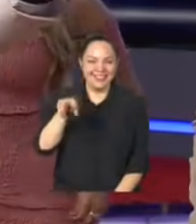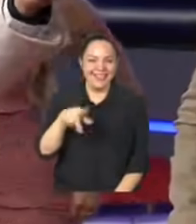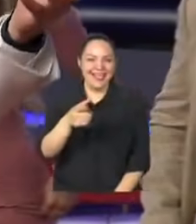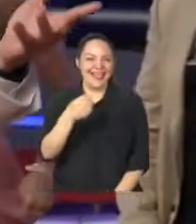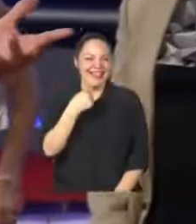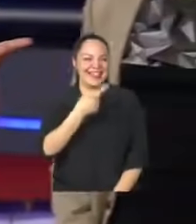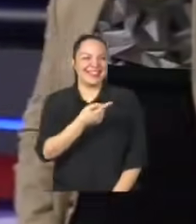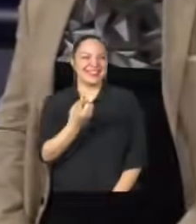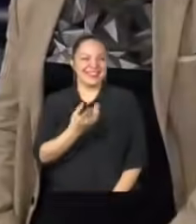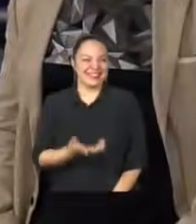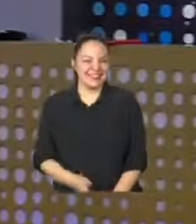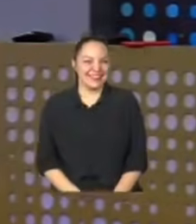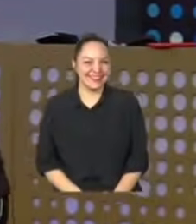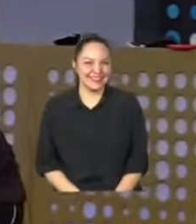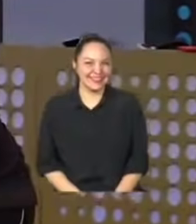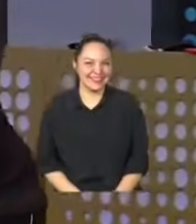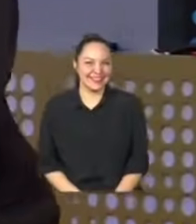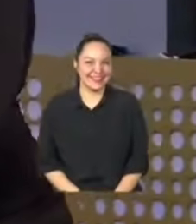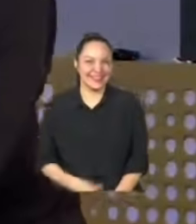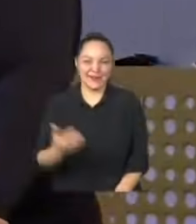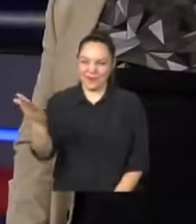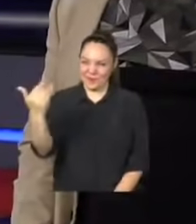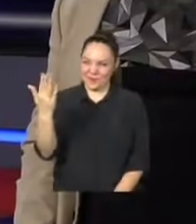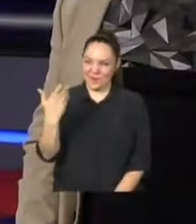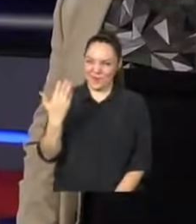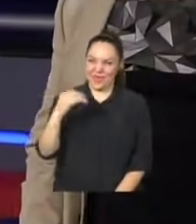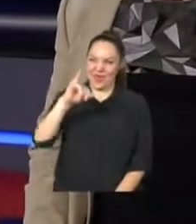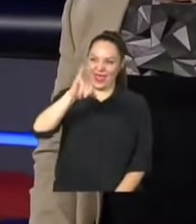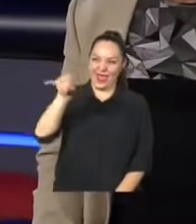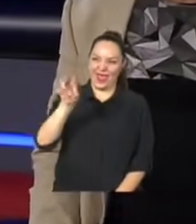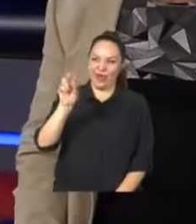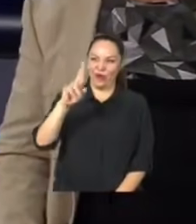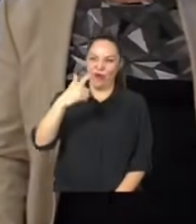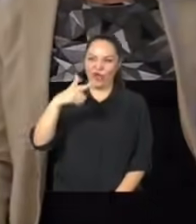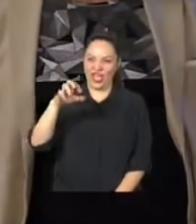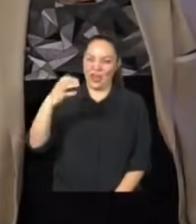A ver. ¿Cómo está eso? Ven para acá, Jorge. Ven para acá, Jorge.